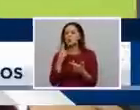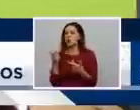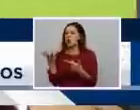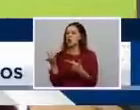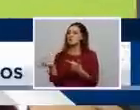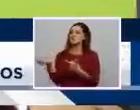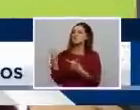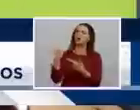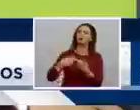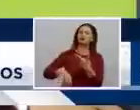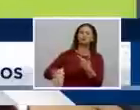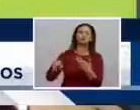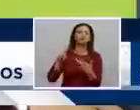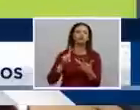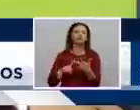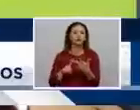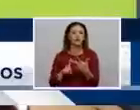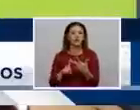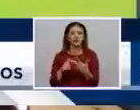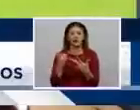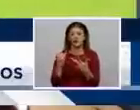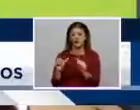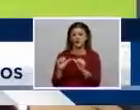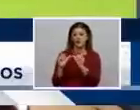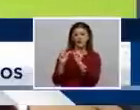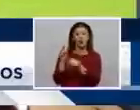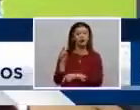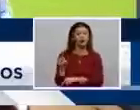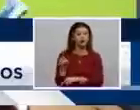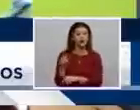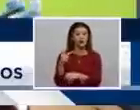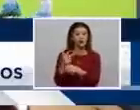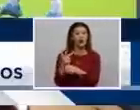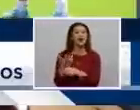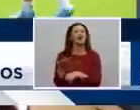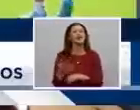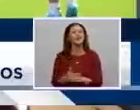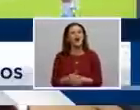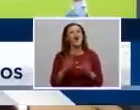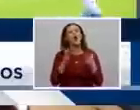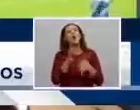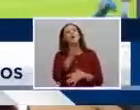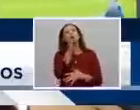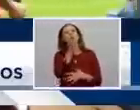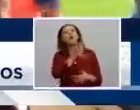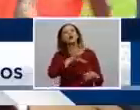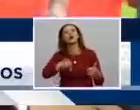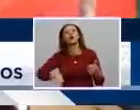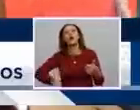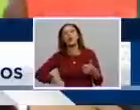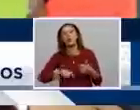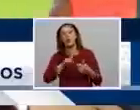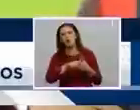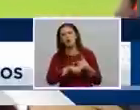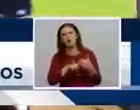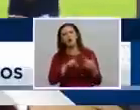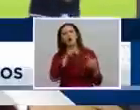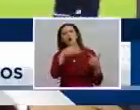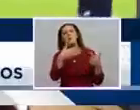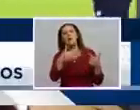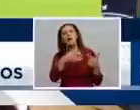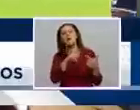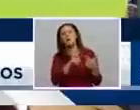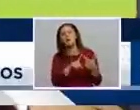hace lo que quiere con nosotros. Si nos va así con Guatemala, ¿cómo nos va a ir con El Salvador? ¿Cómo nos va a ir con